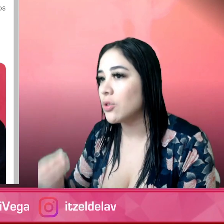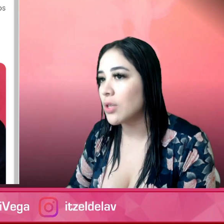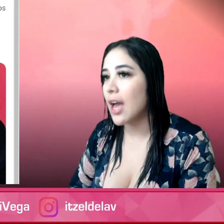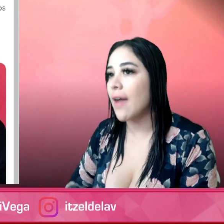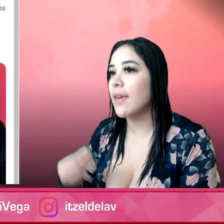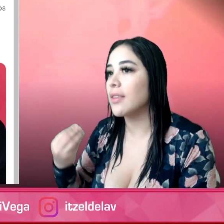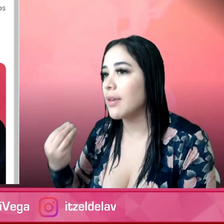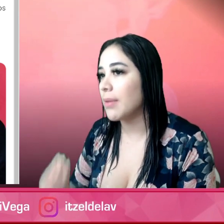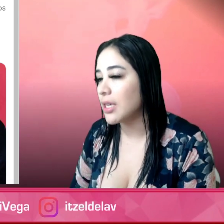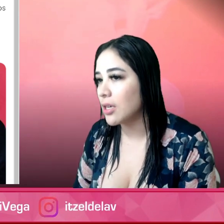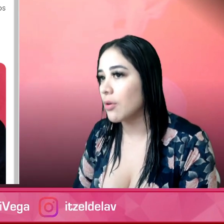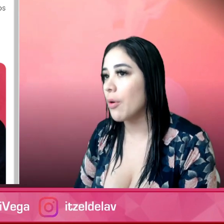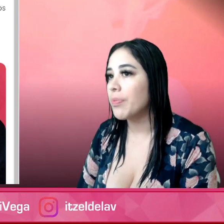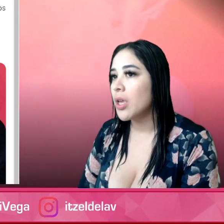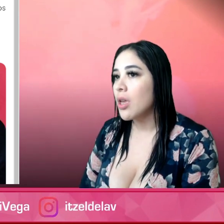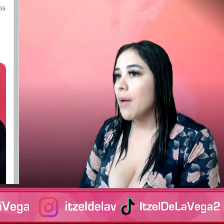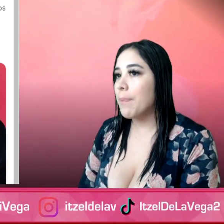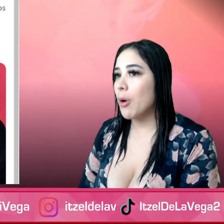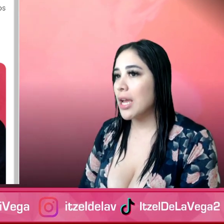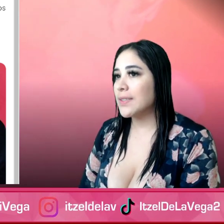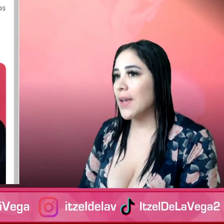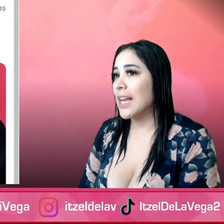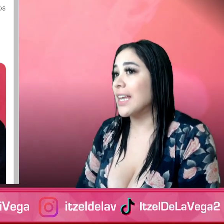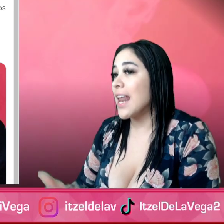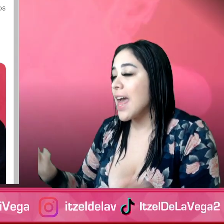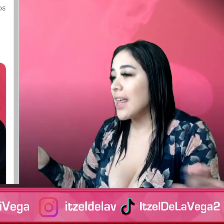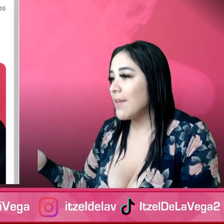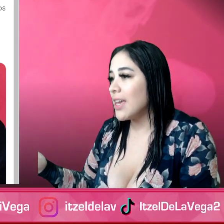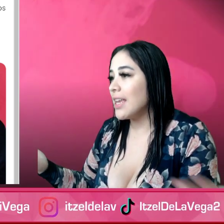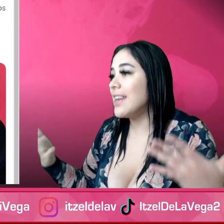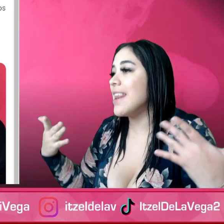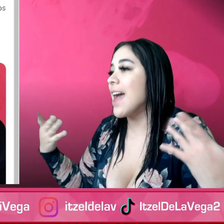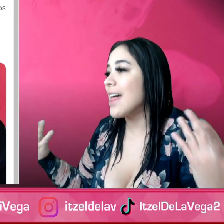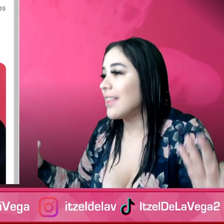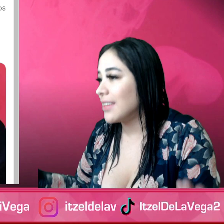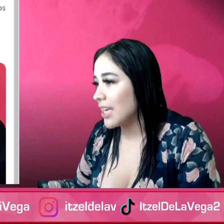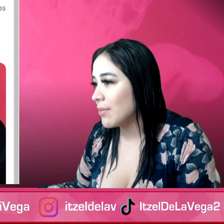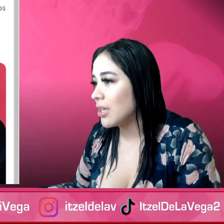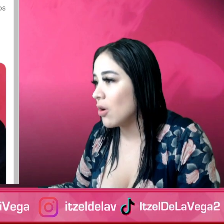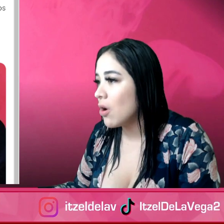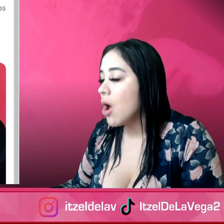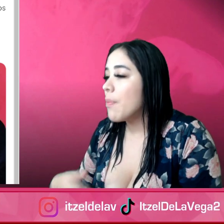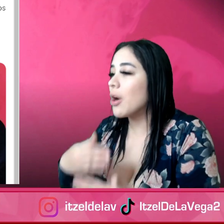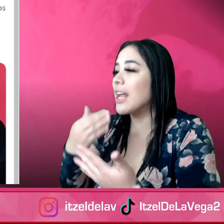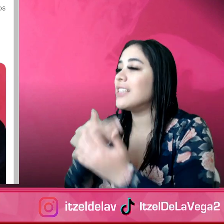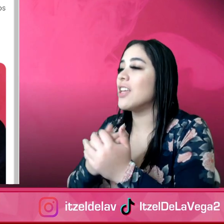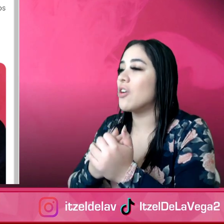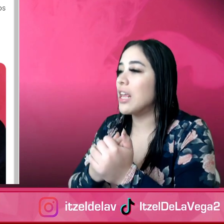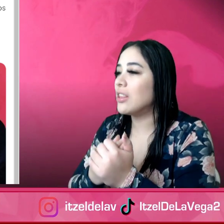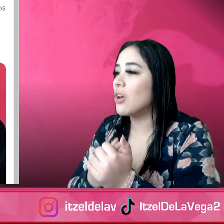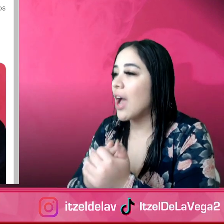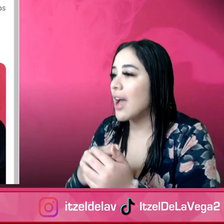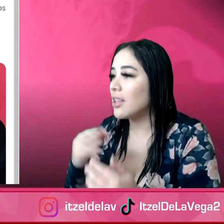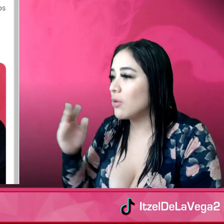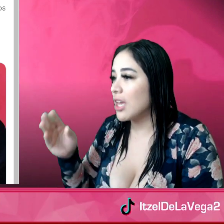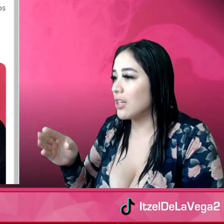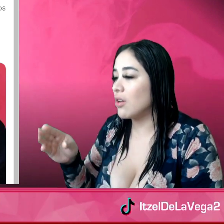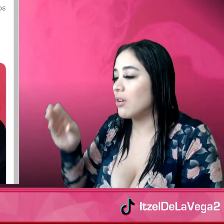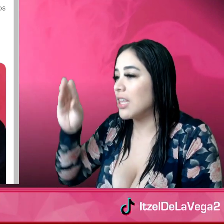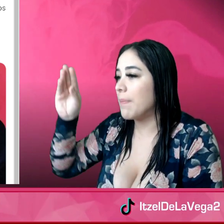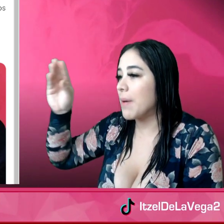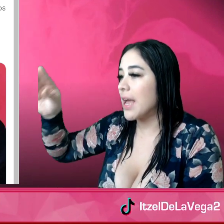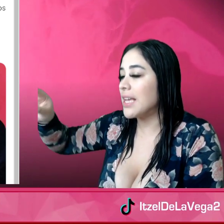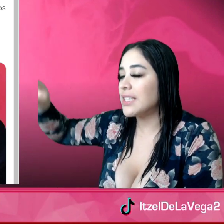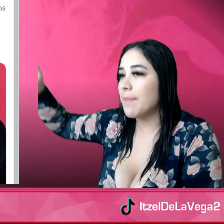la Ciudad de México. Pues el que nada debe, nada teme, ¿no? Porque el señorito anda